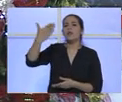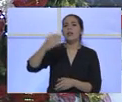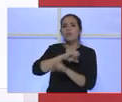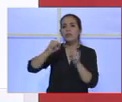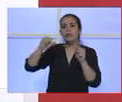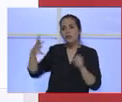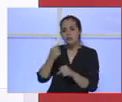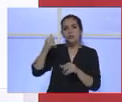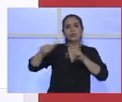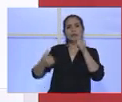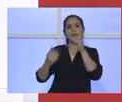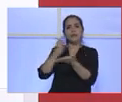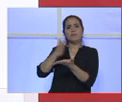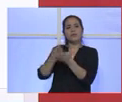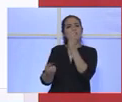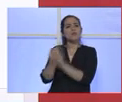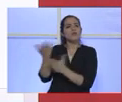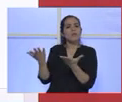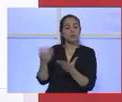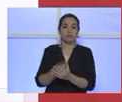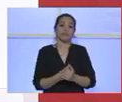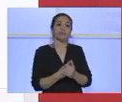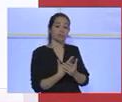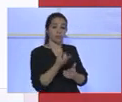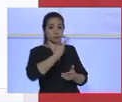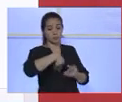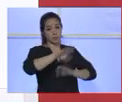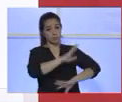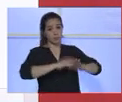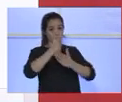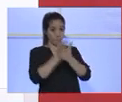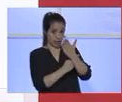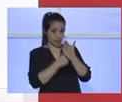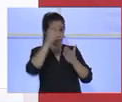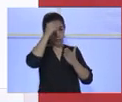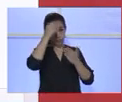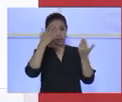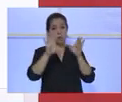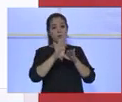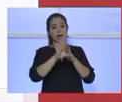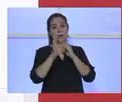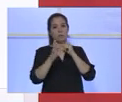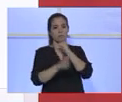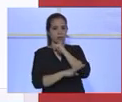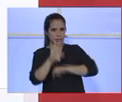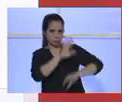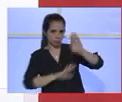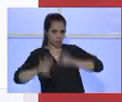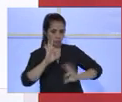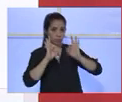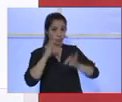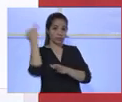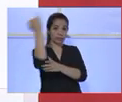Bueno, nosotros tenemos un plan maestro elaborado por la OASI. La OASI es la Organización de Aviación Civil